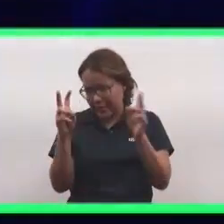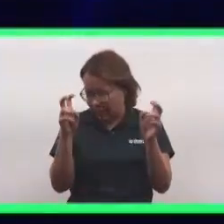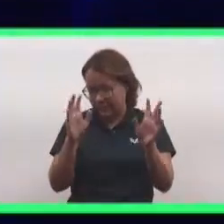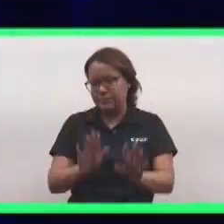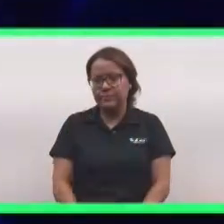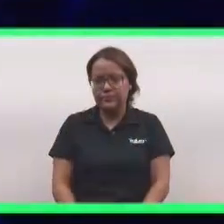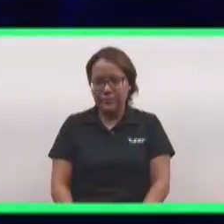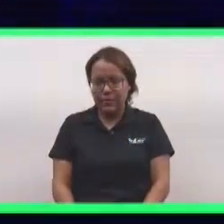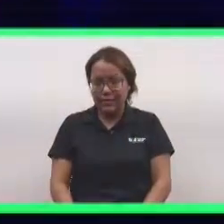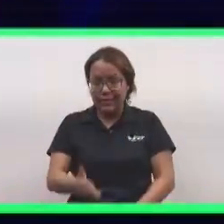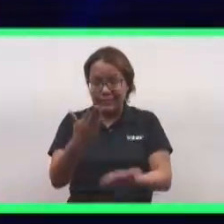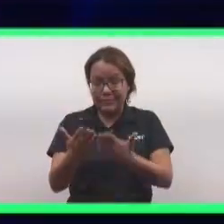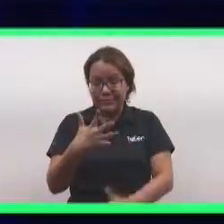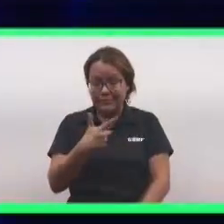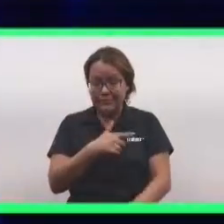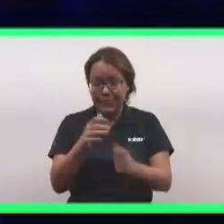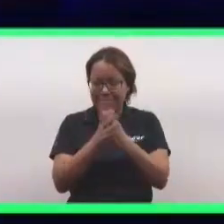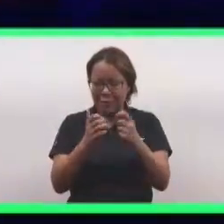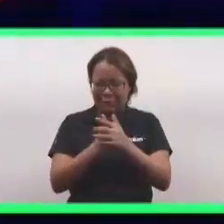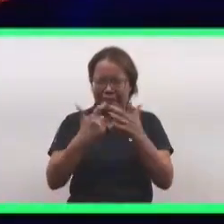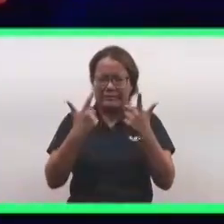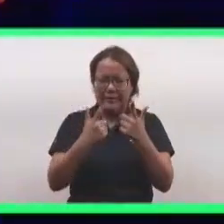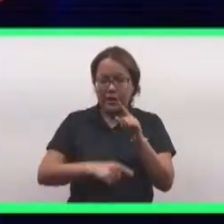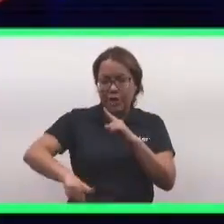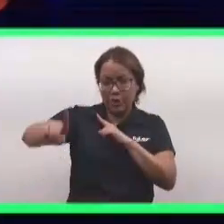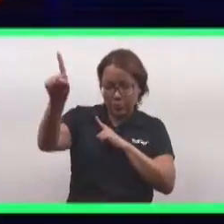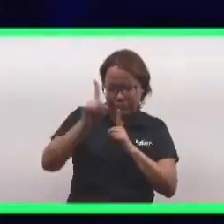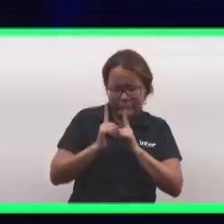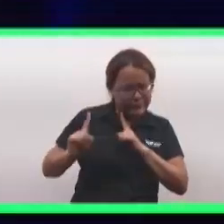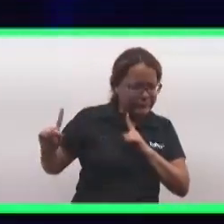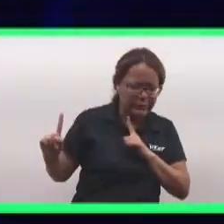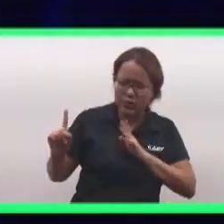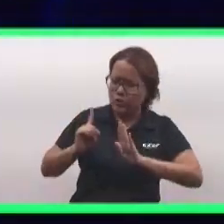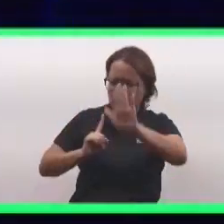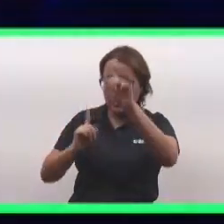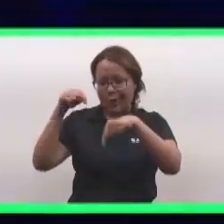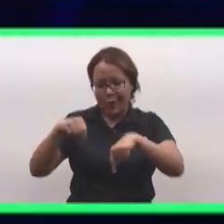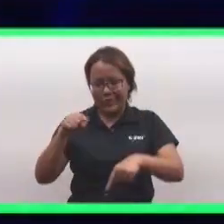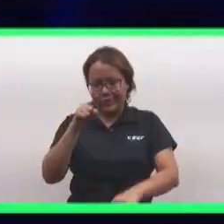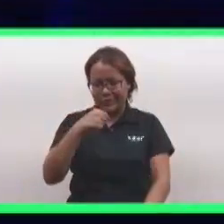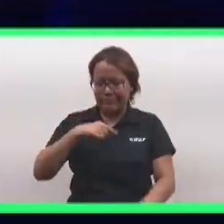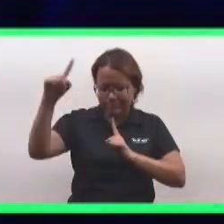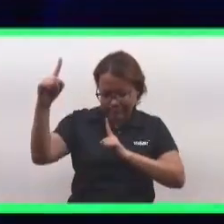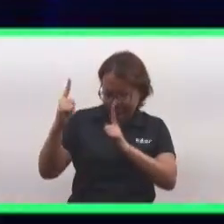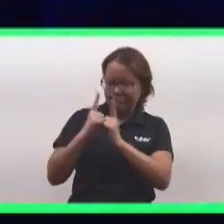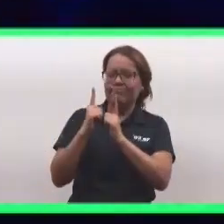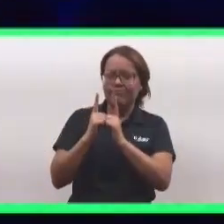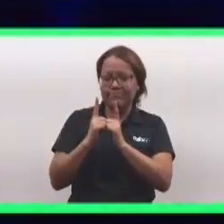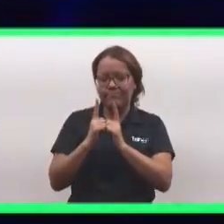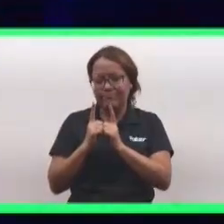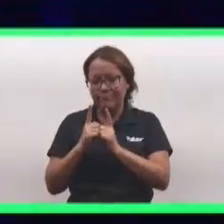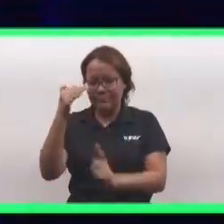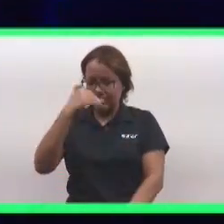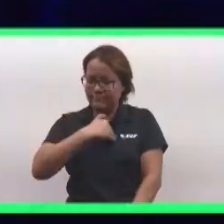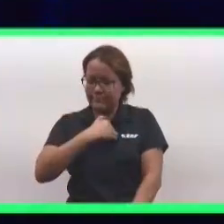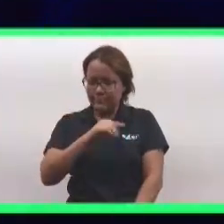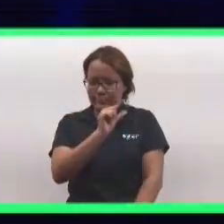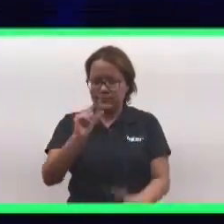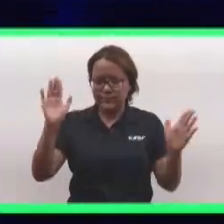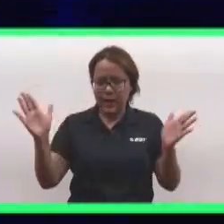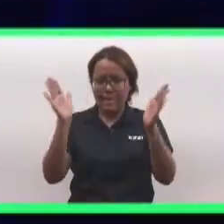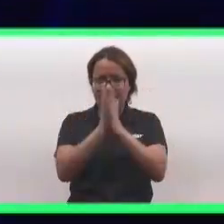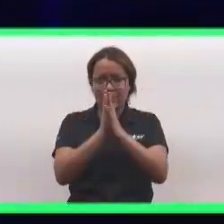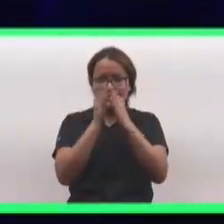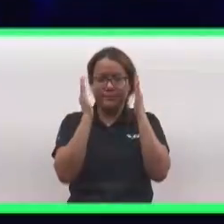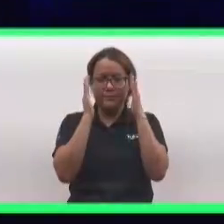pesar de la dificultad, jamás nos has abandonado, y hoy tendremos un reencuentro contigo. Háblanos pues al corazón, en Cristo Jesús. En la iglesia